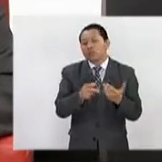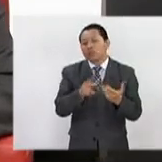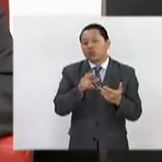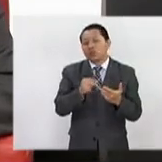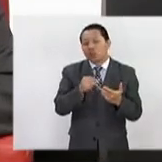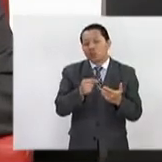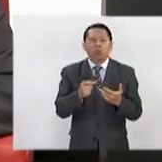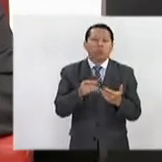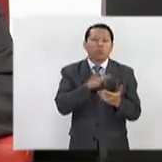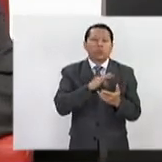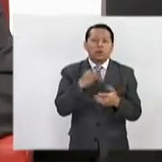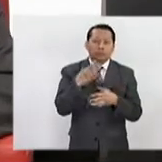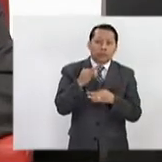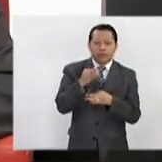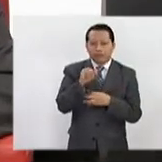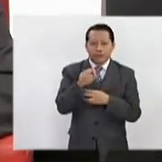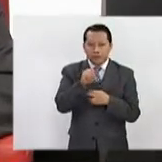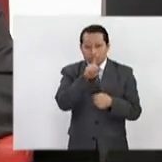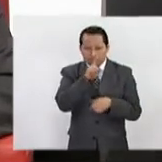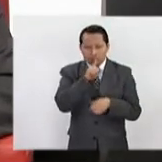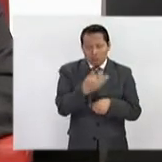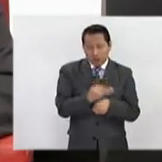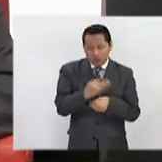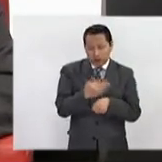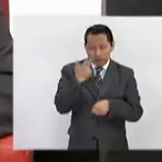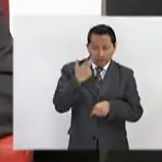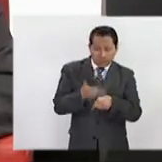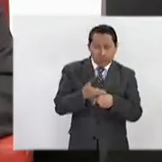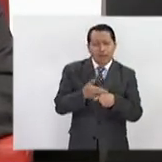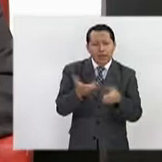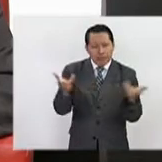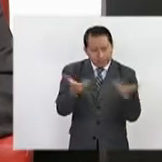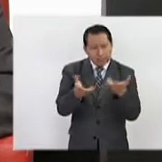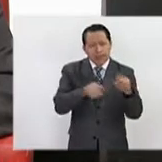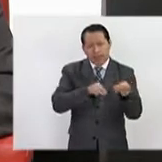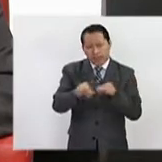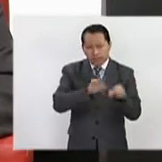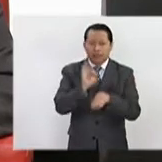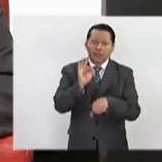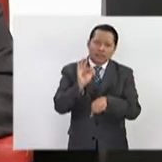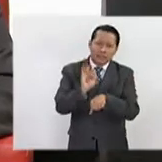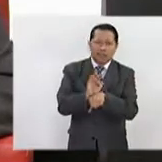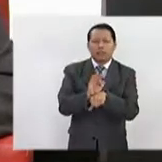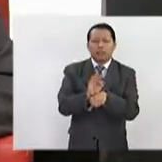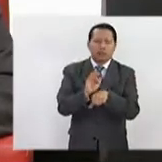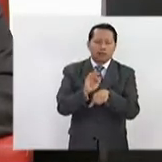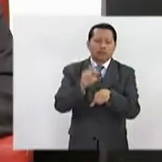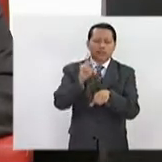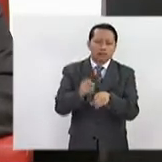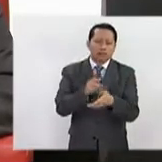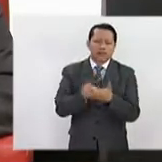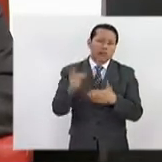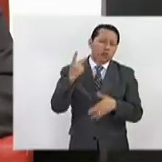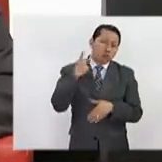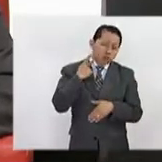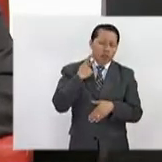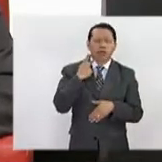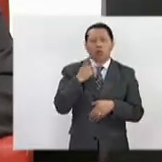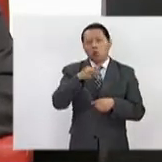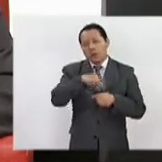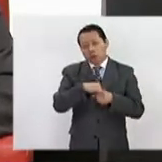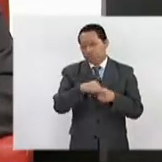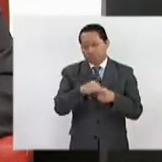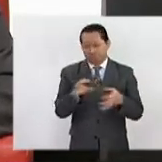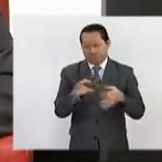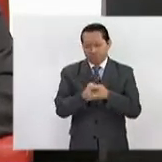una designación o no. Incluso en el cargo que tengo actualmente estamos haciendo un trabajo que es defensa de derechos político-electorales, que son también derechos humanos. Claro.